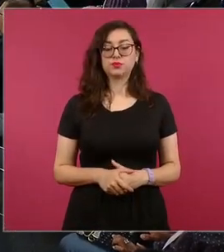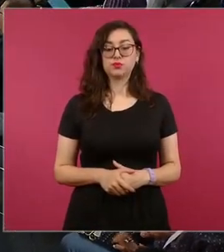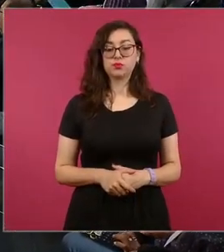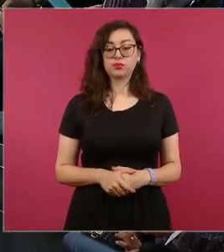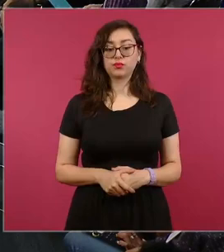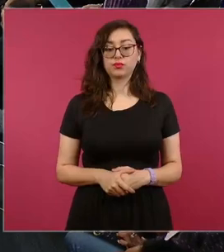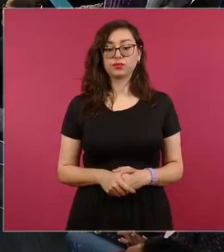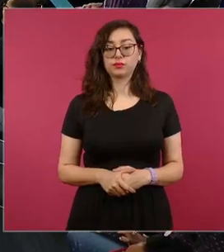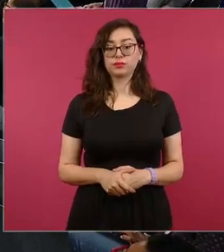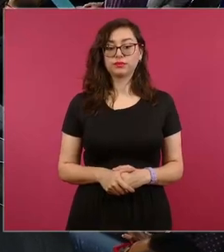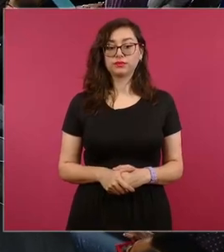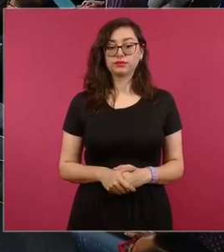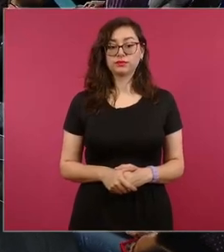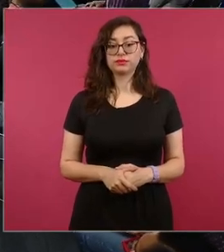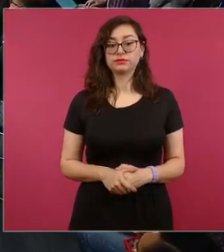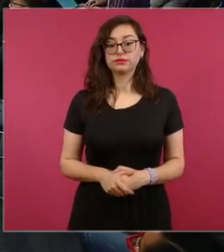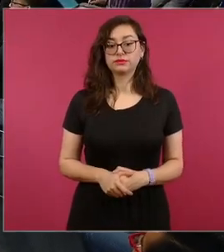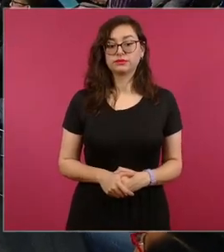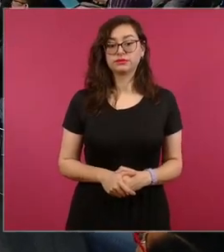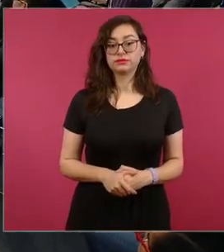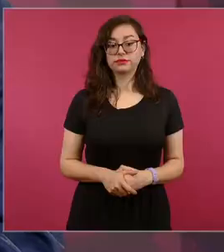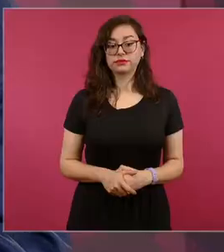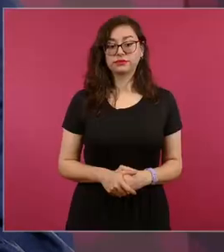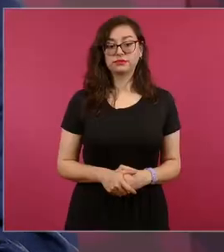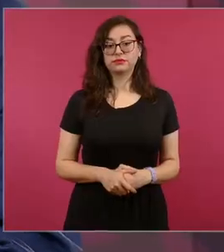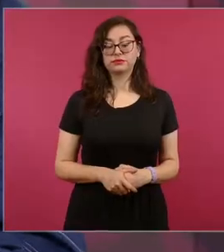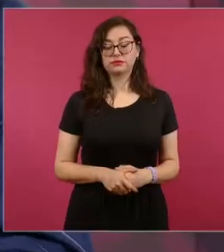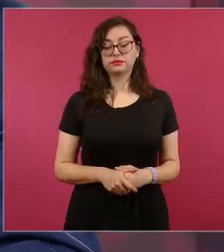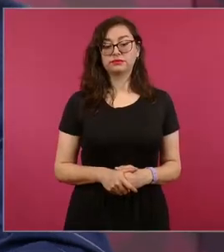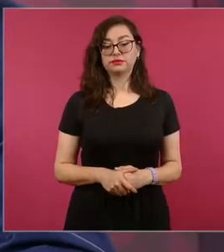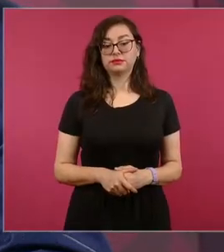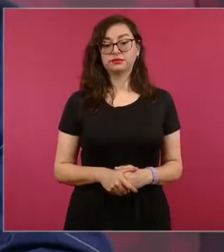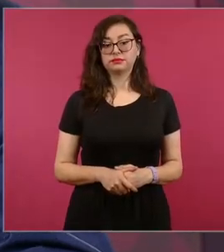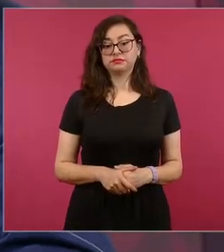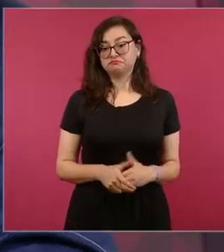Pues vamos a hablar de todo lo que